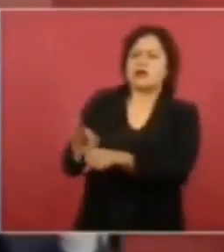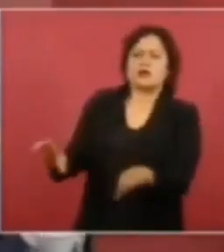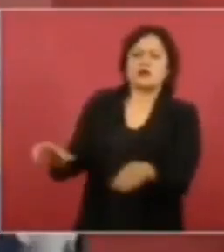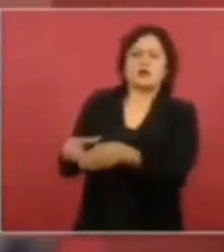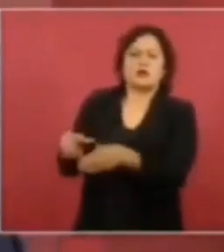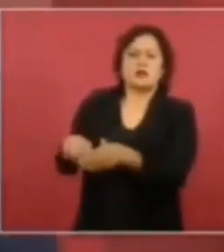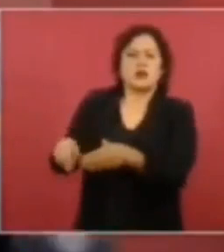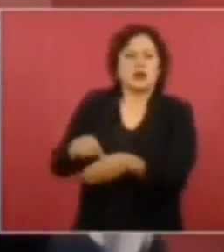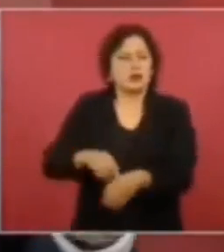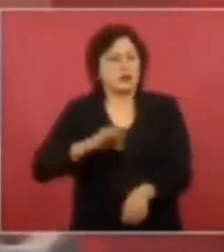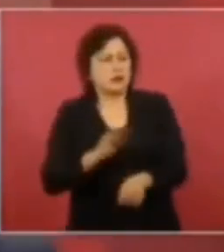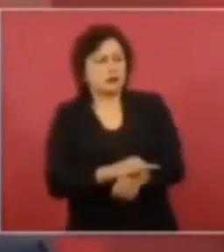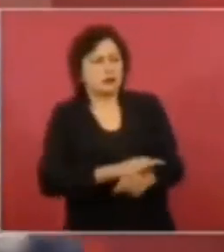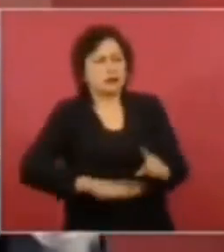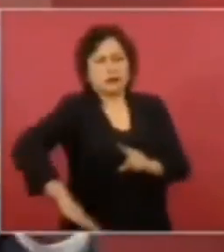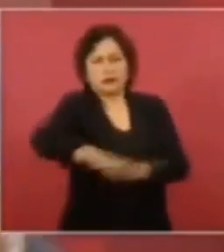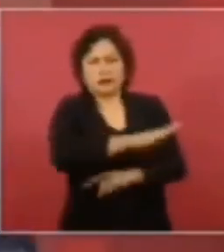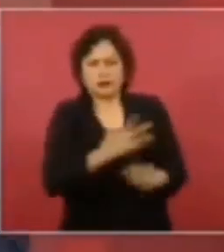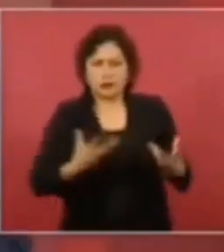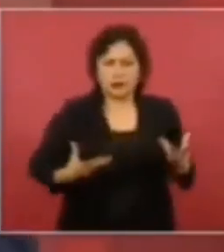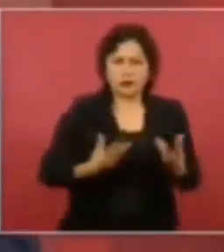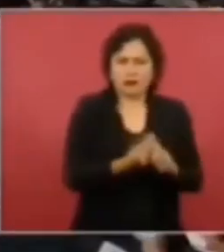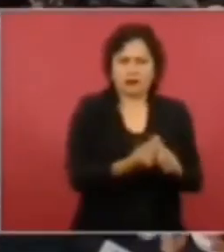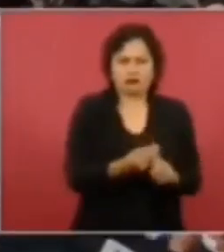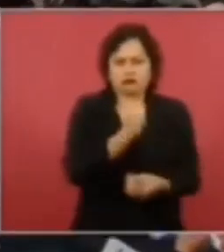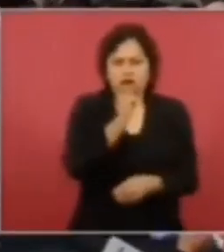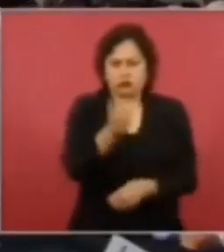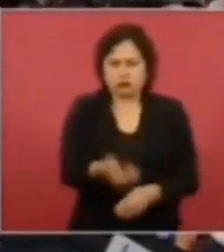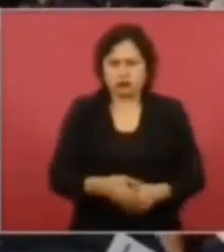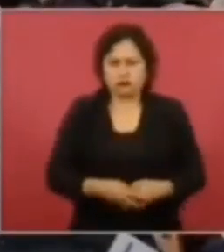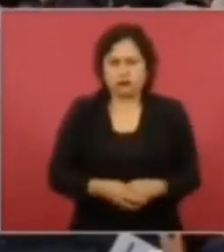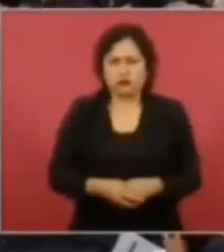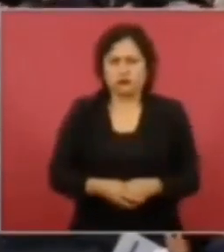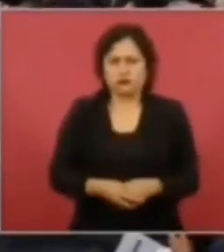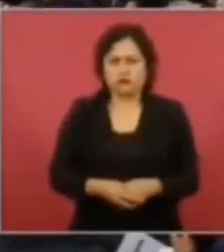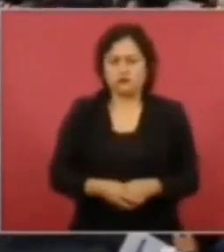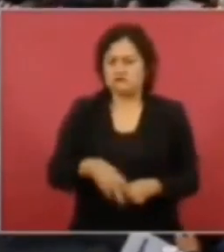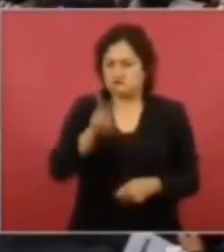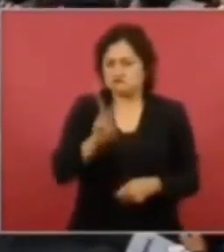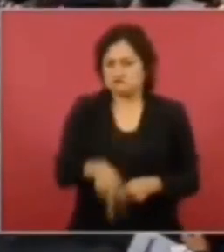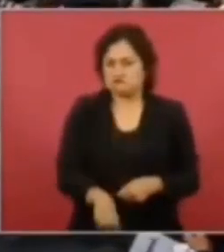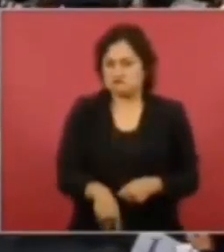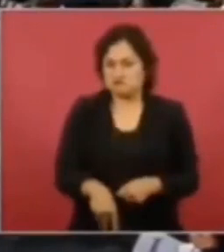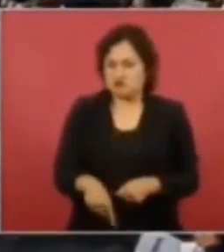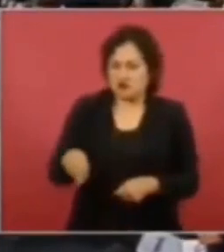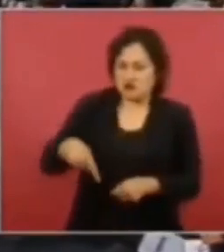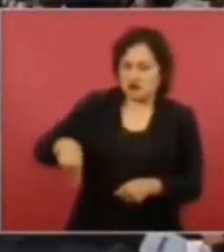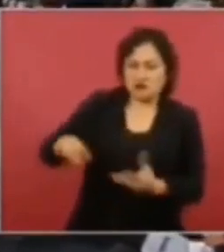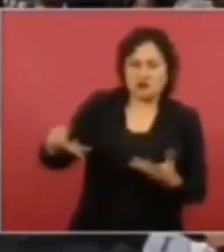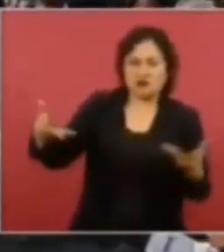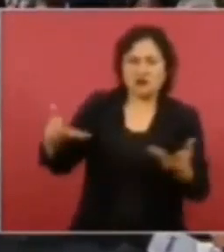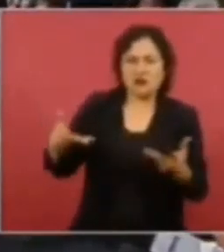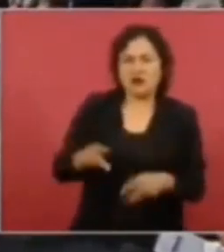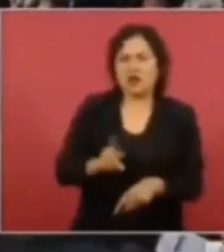no el gobierno del pueblo, para el pueblo, con el pueblo. Una gran simulación